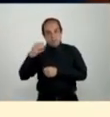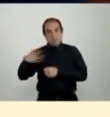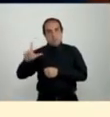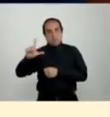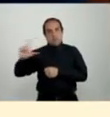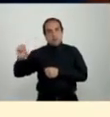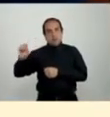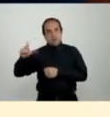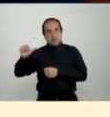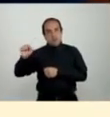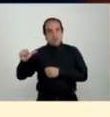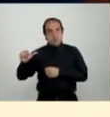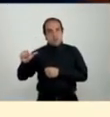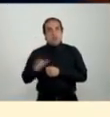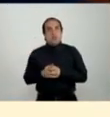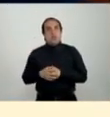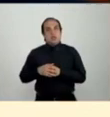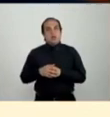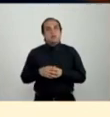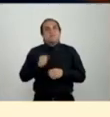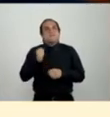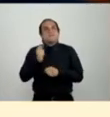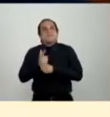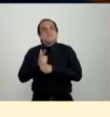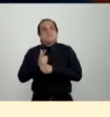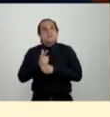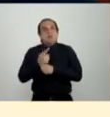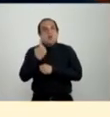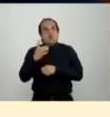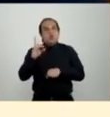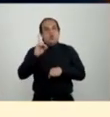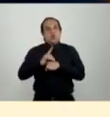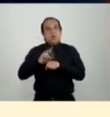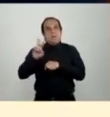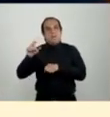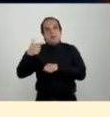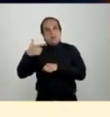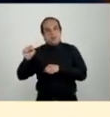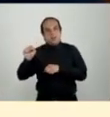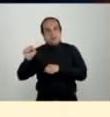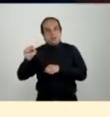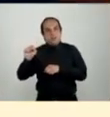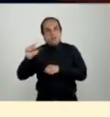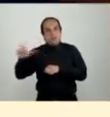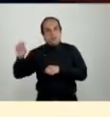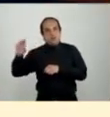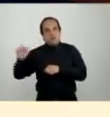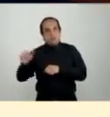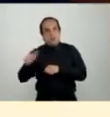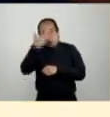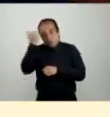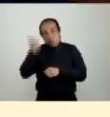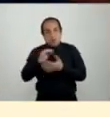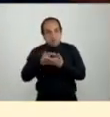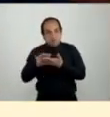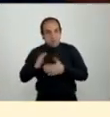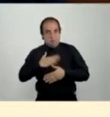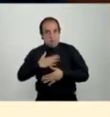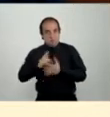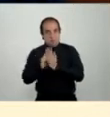vez Vargas Llosa, pasando por París, no sé, no creo que estuviera leyendo mi libro, pero en algún momento le debió